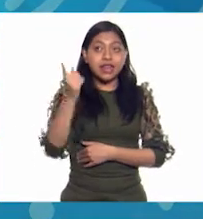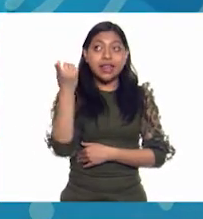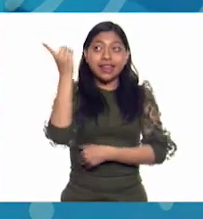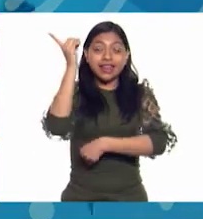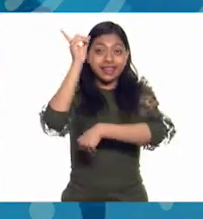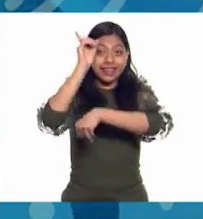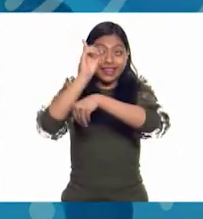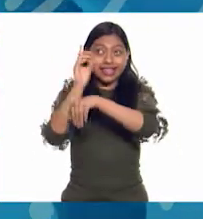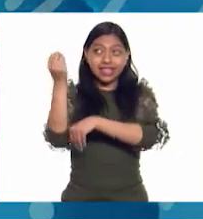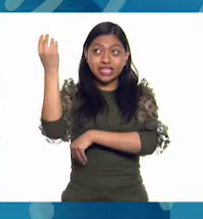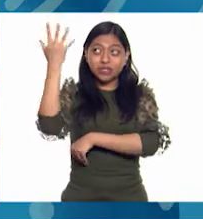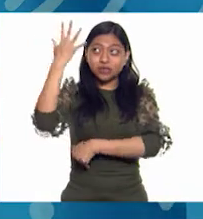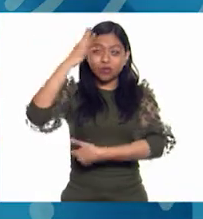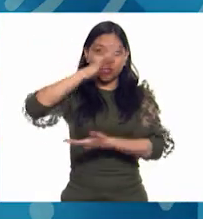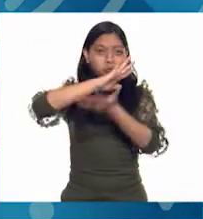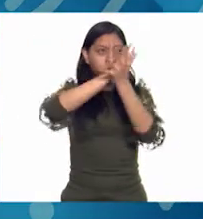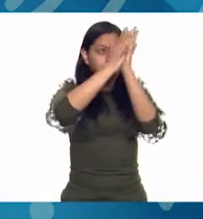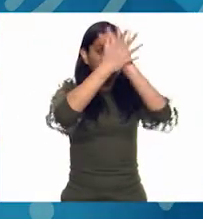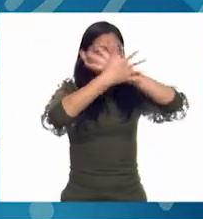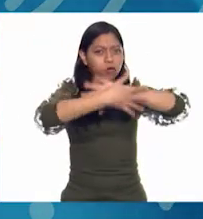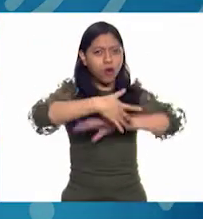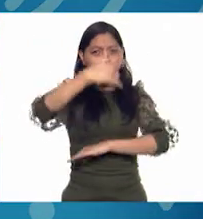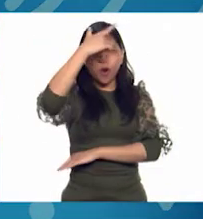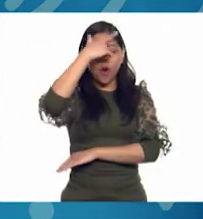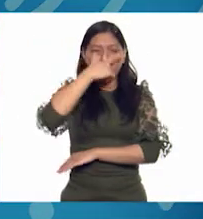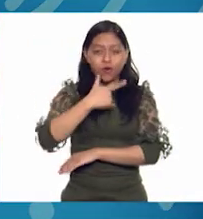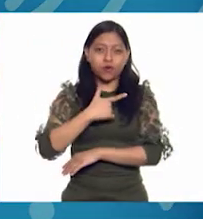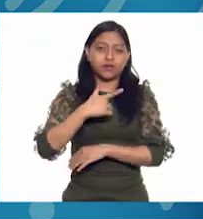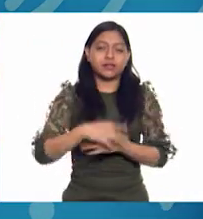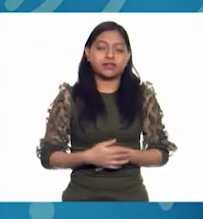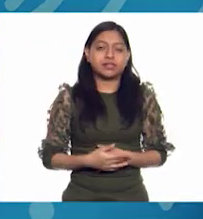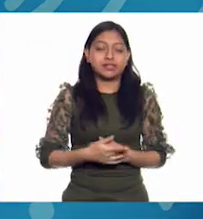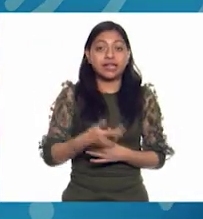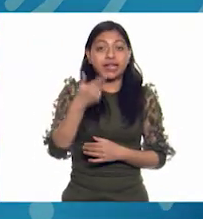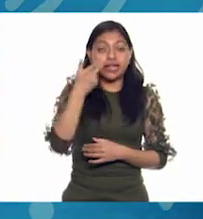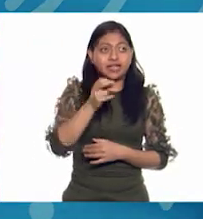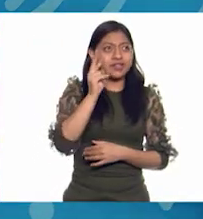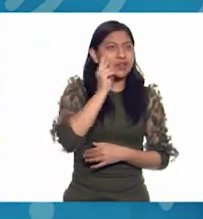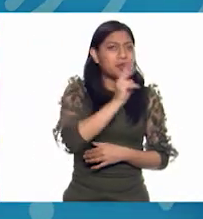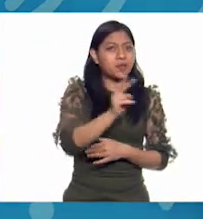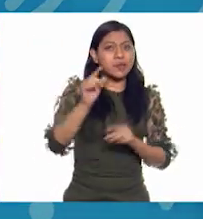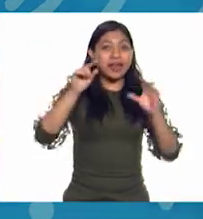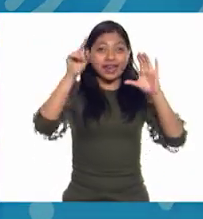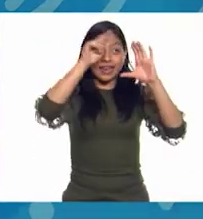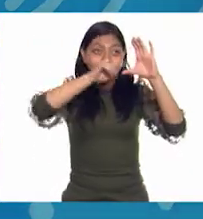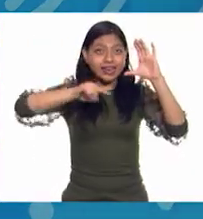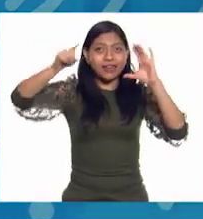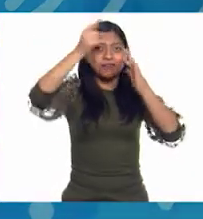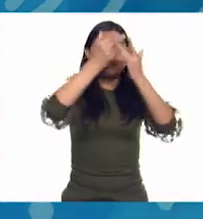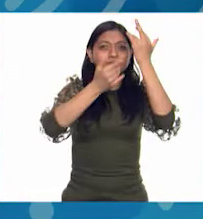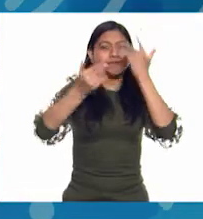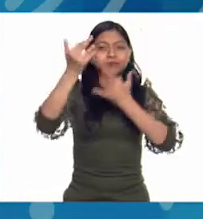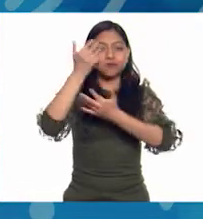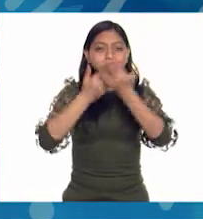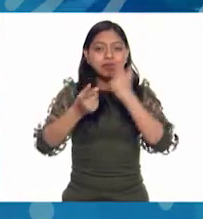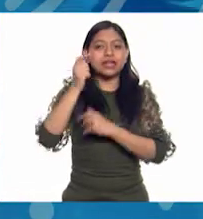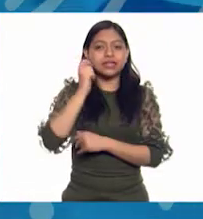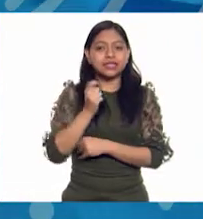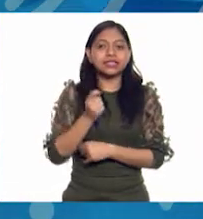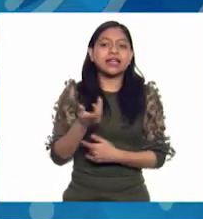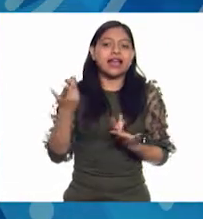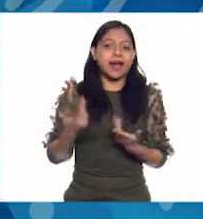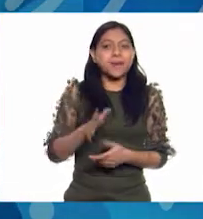el 26 del mes de Sivan, en el 7º año del reino, y hubo fuego en medio del cielo. Podemos decir que es una